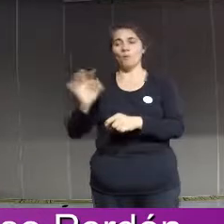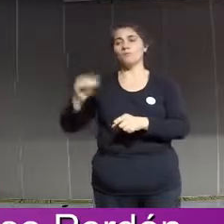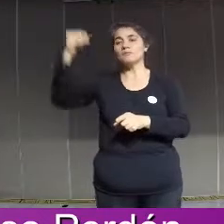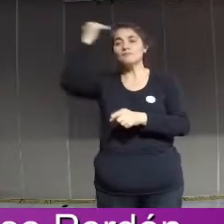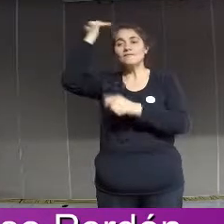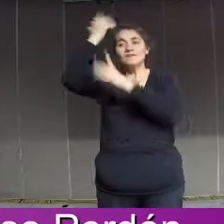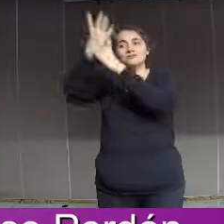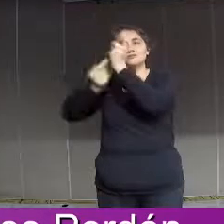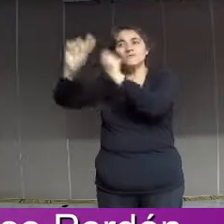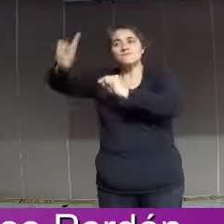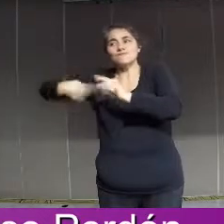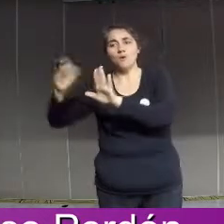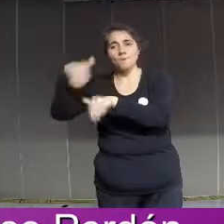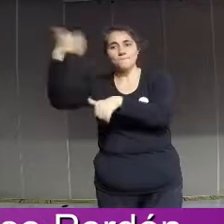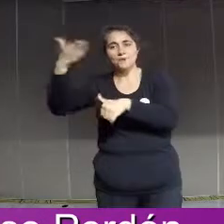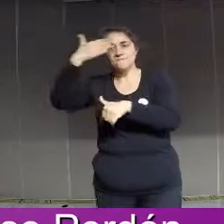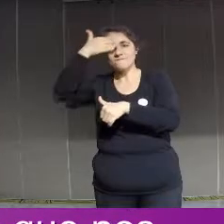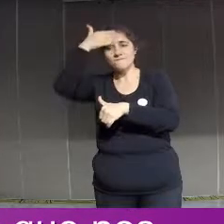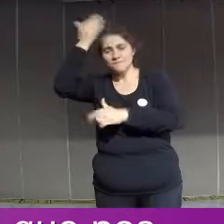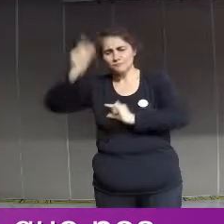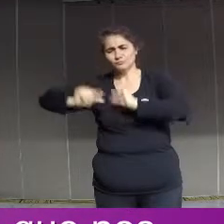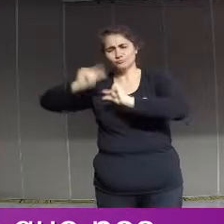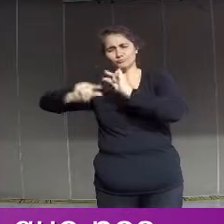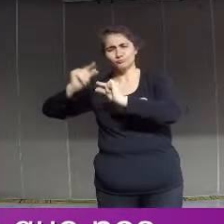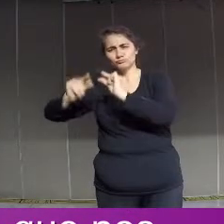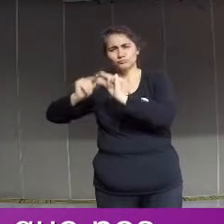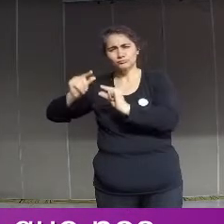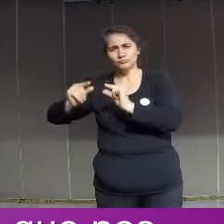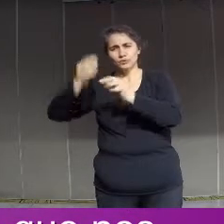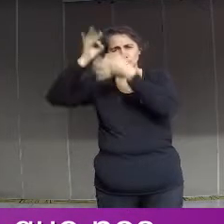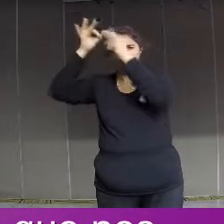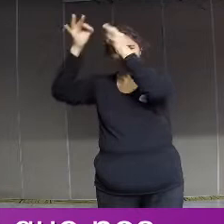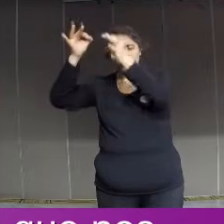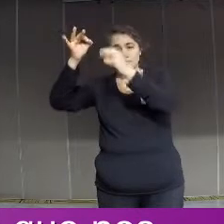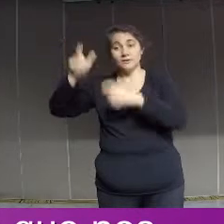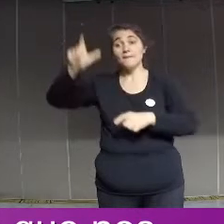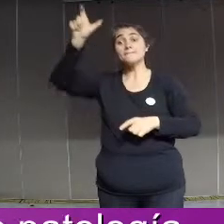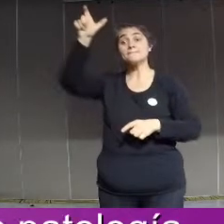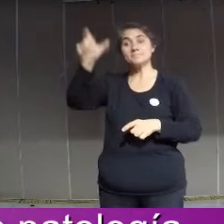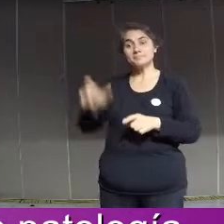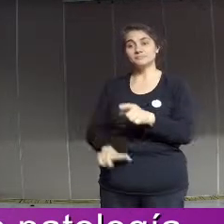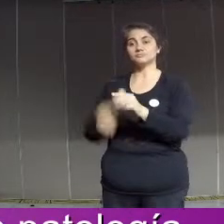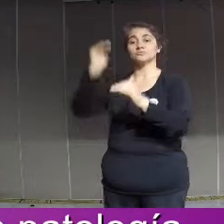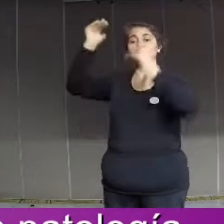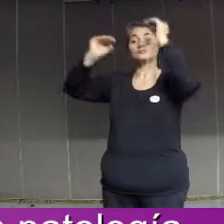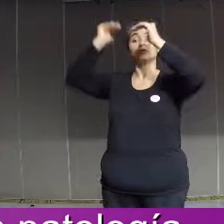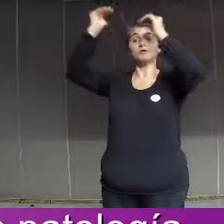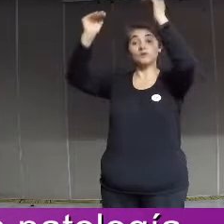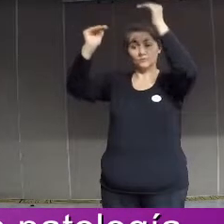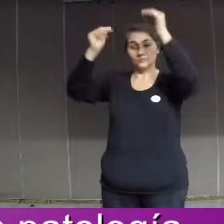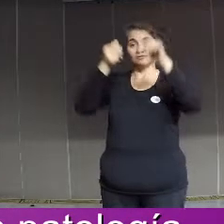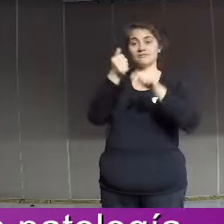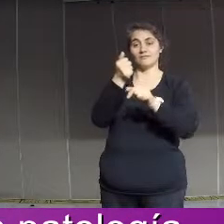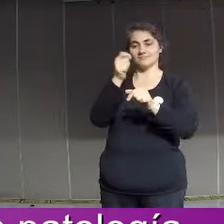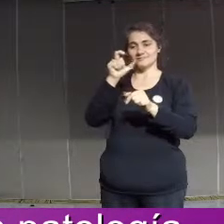adquirida, más de tipo degenerativo, pero no por ahí un paciente adulto con buen nivel cognitivo, un post-ACV o un